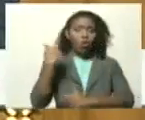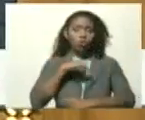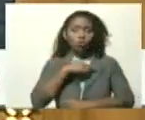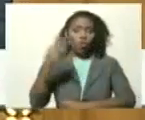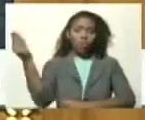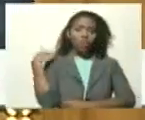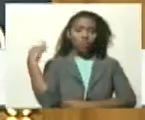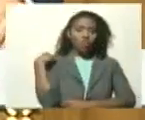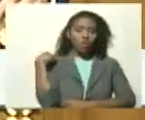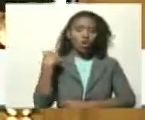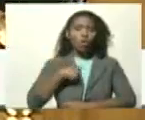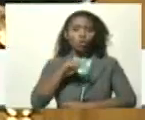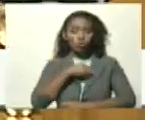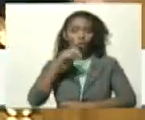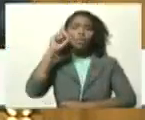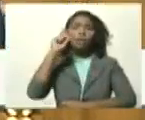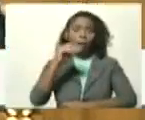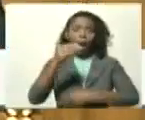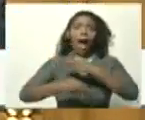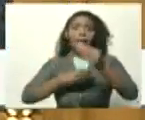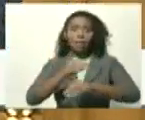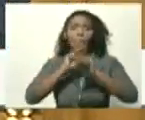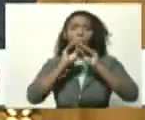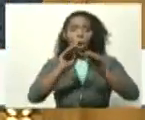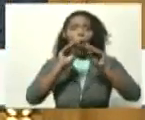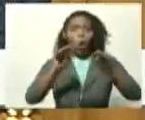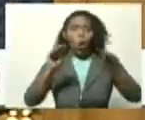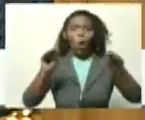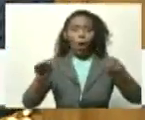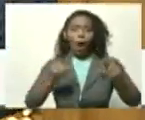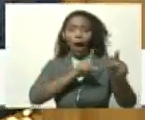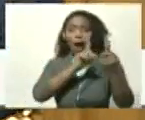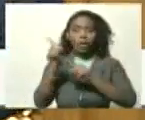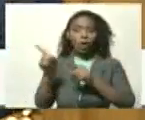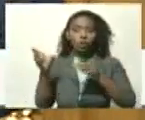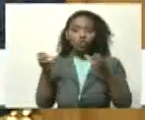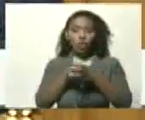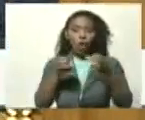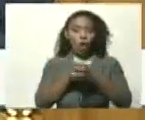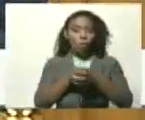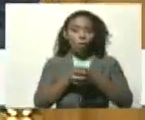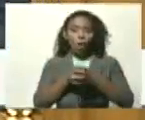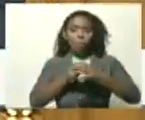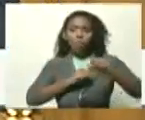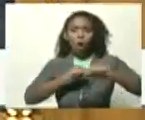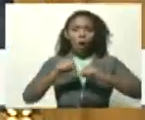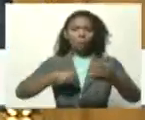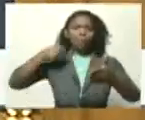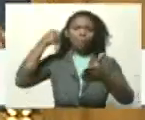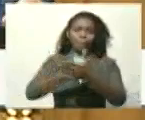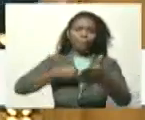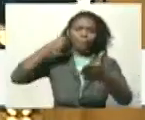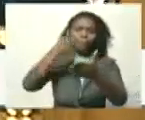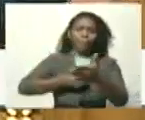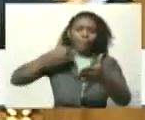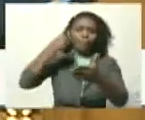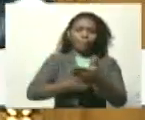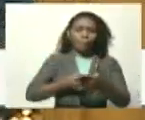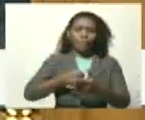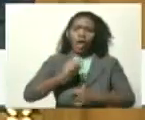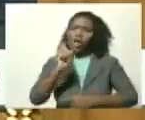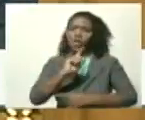todos, nosotros también hacemos llamado a aquellos sectores y actores que se empeñan en